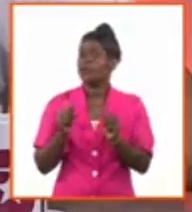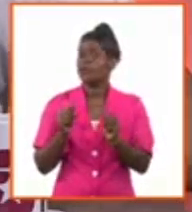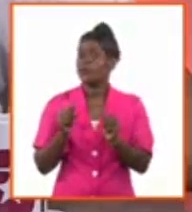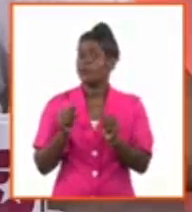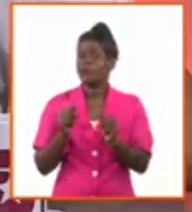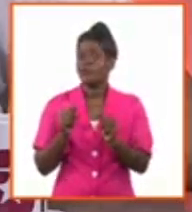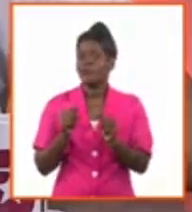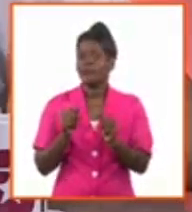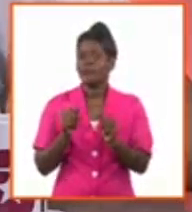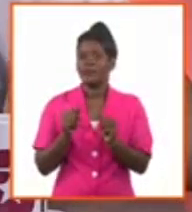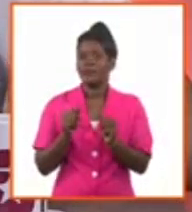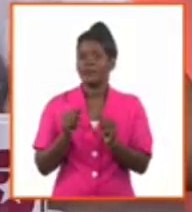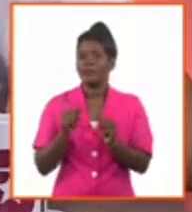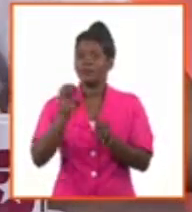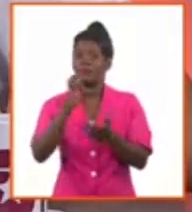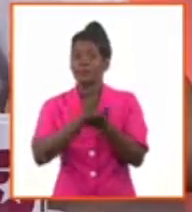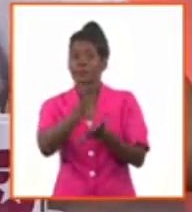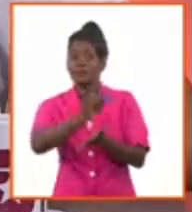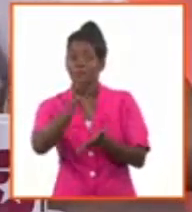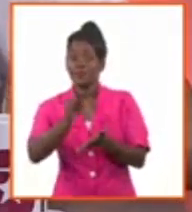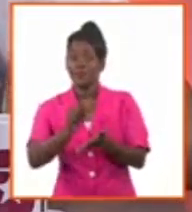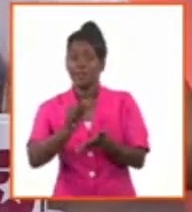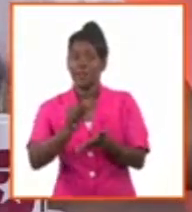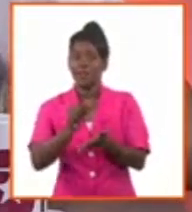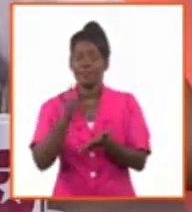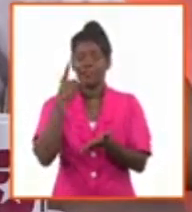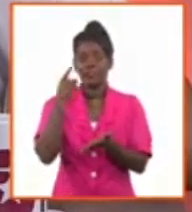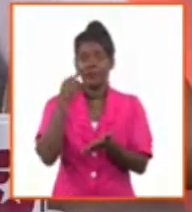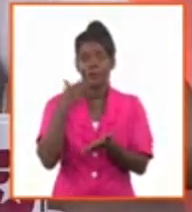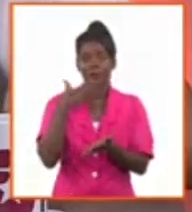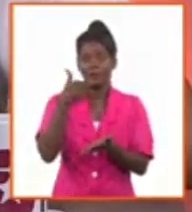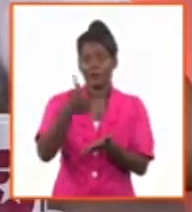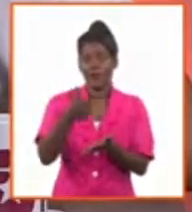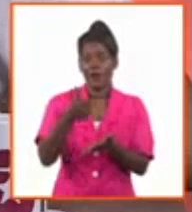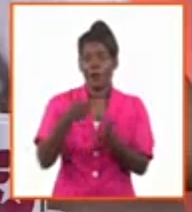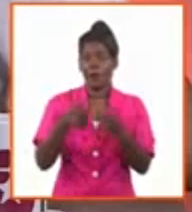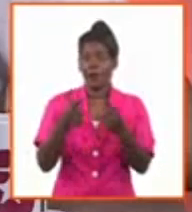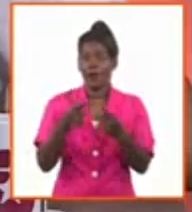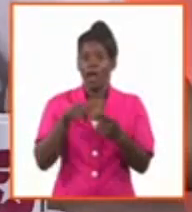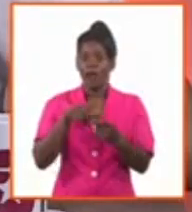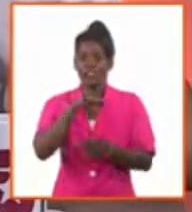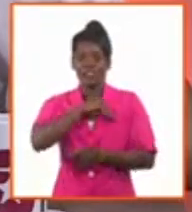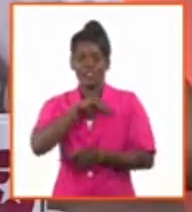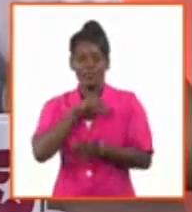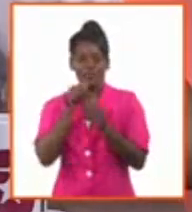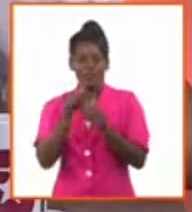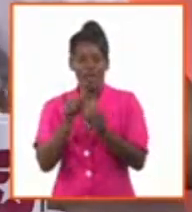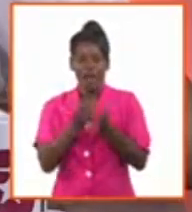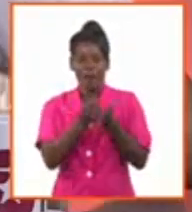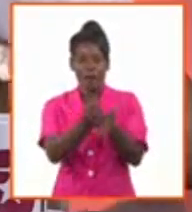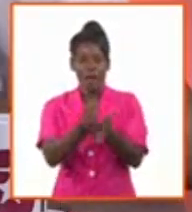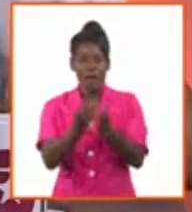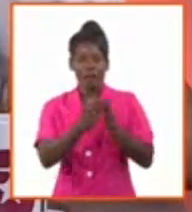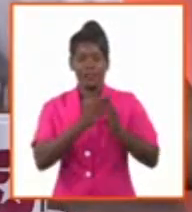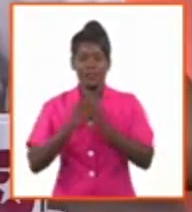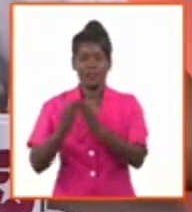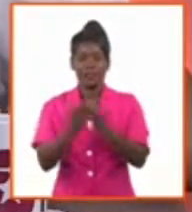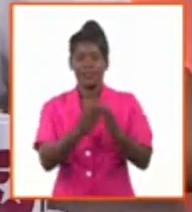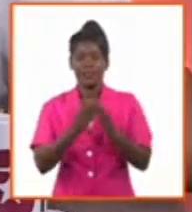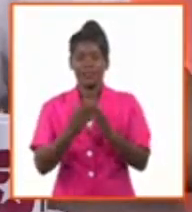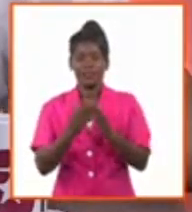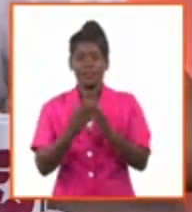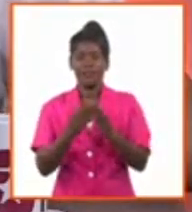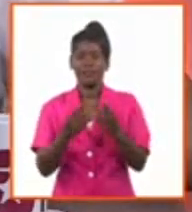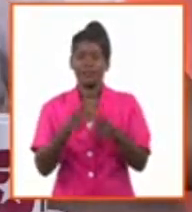está diciendo que el estudiante se siente útil haciendo el bien en nuestras sociedades y un poco que ha logrado ese